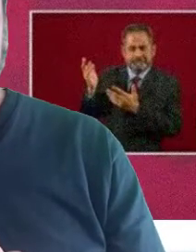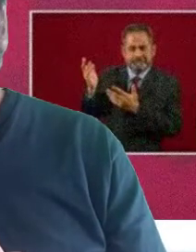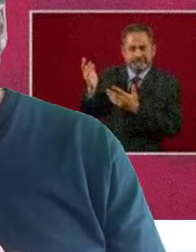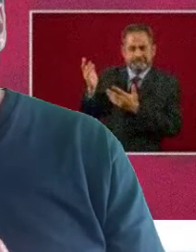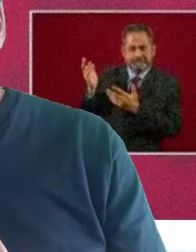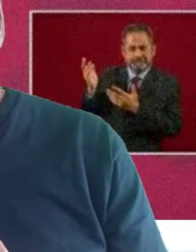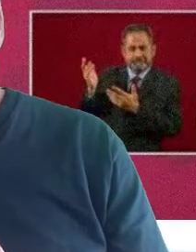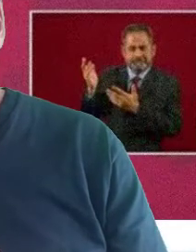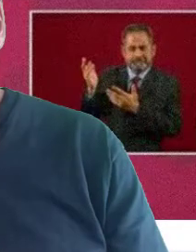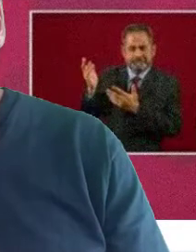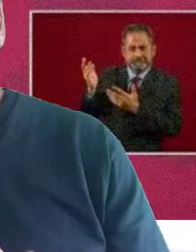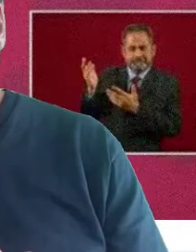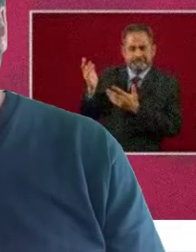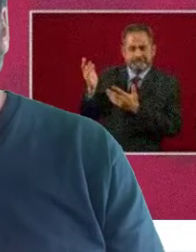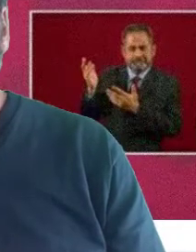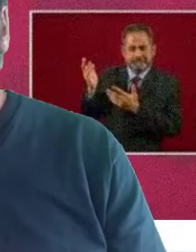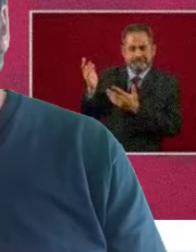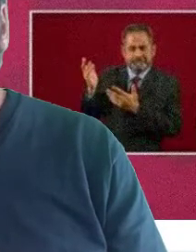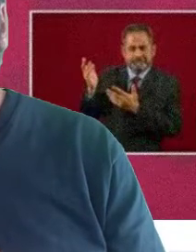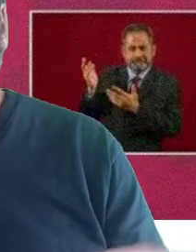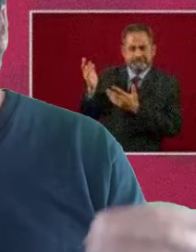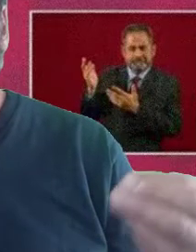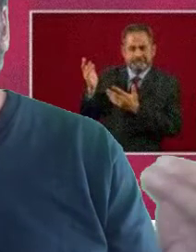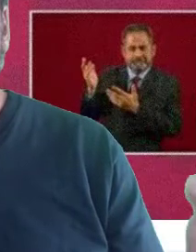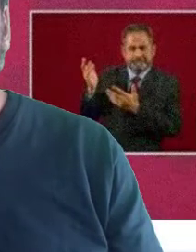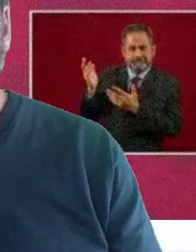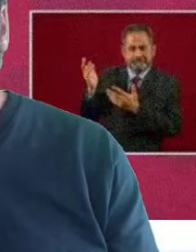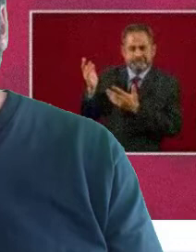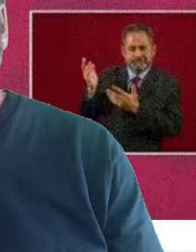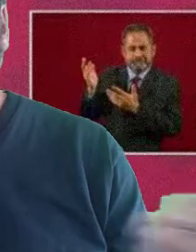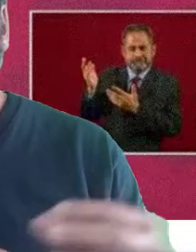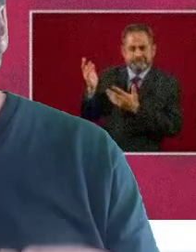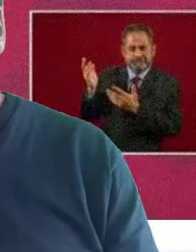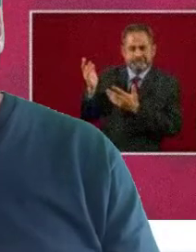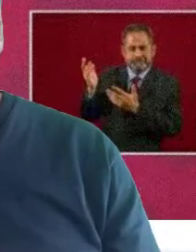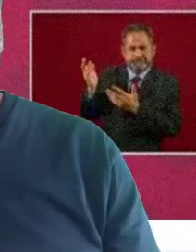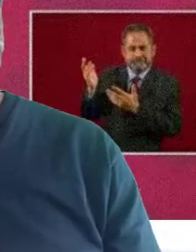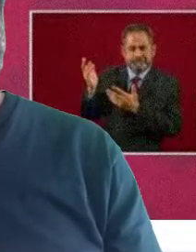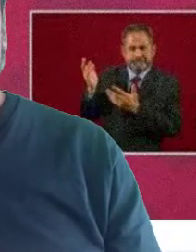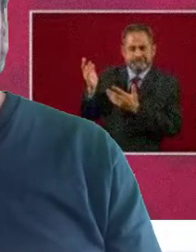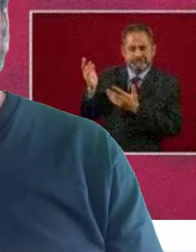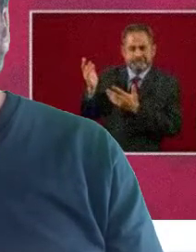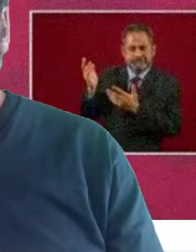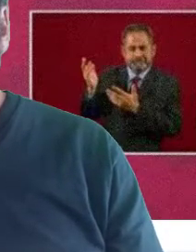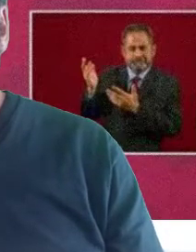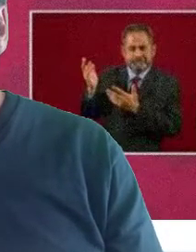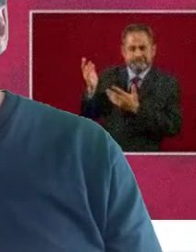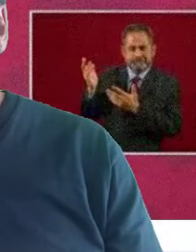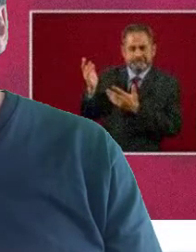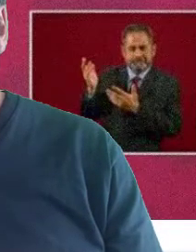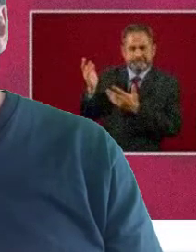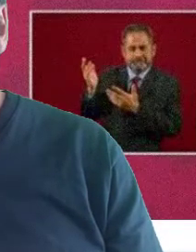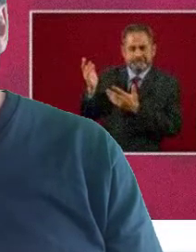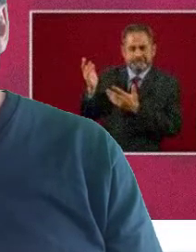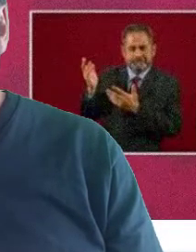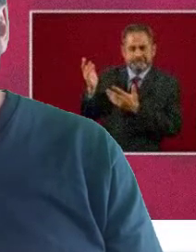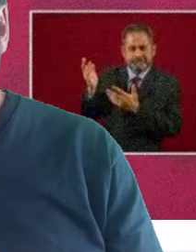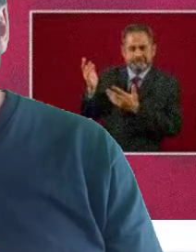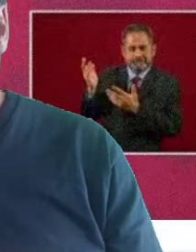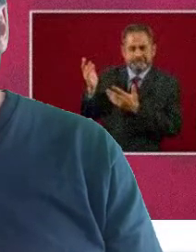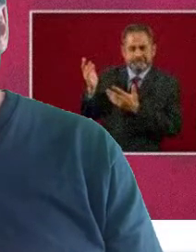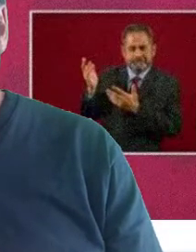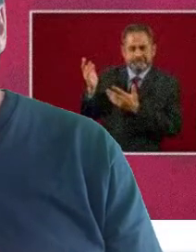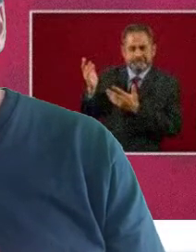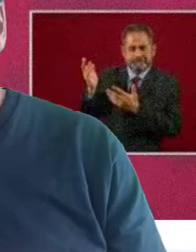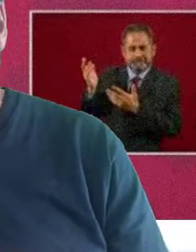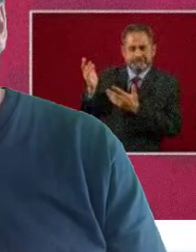intervención de denise dresser que representa el conservadurismo representa precisamente a las ideas a